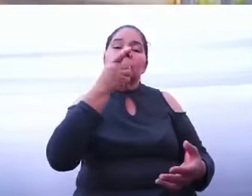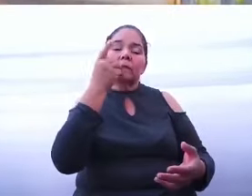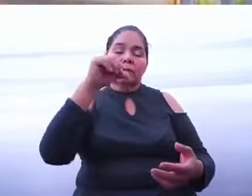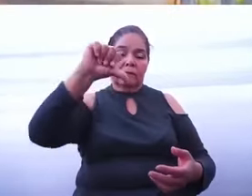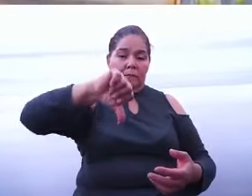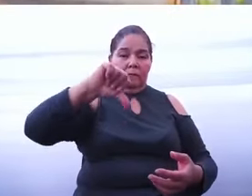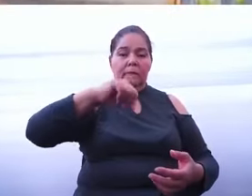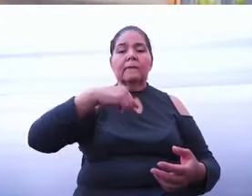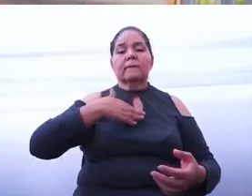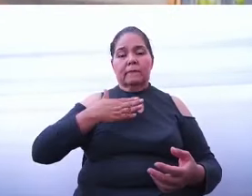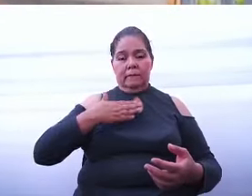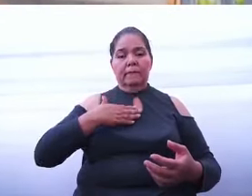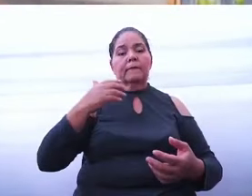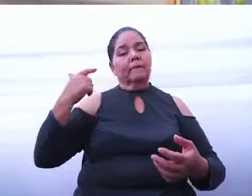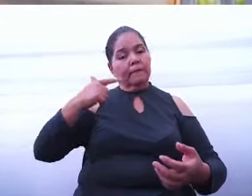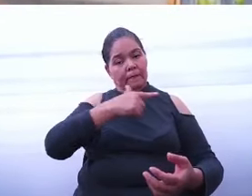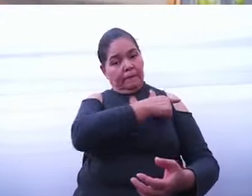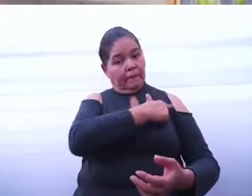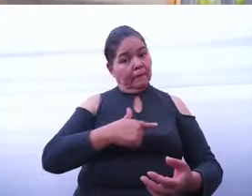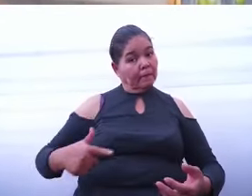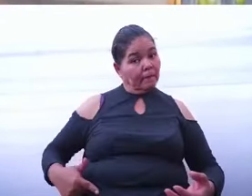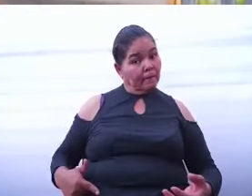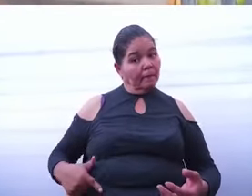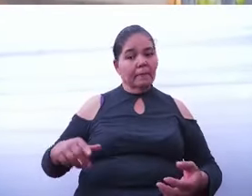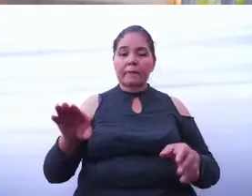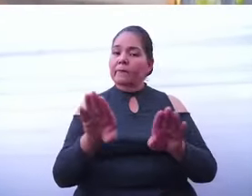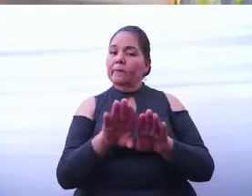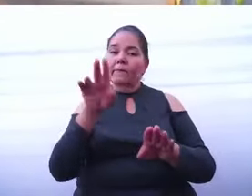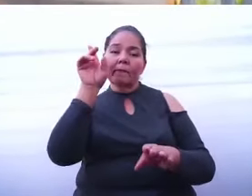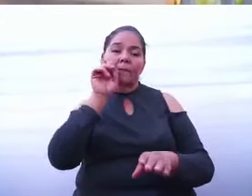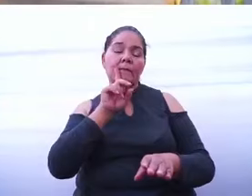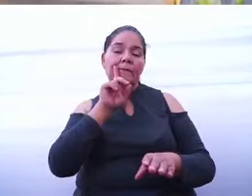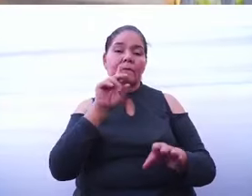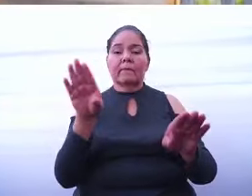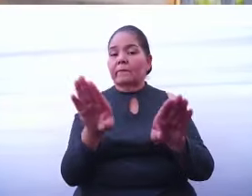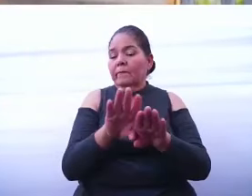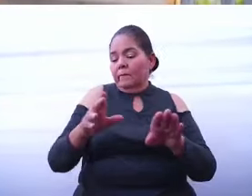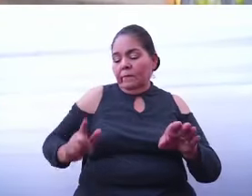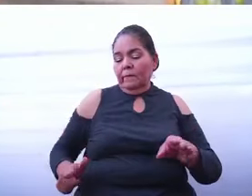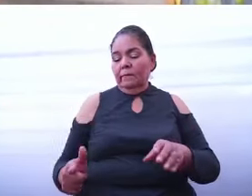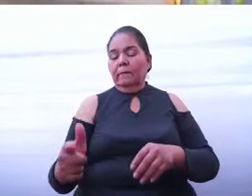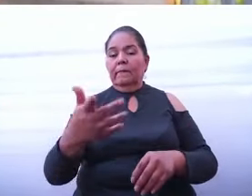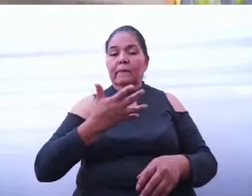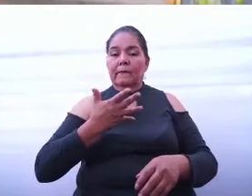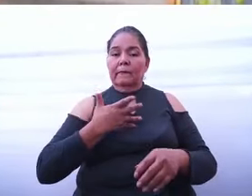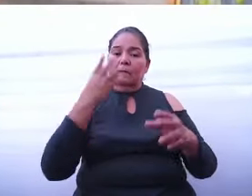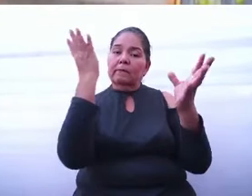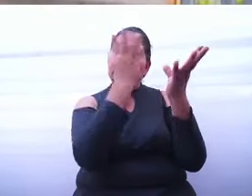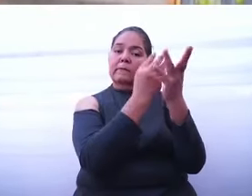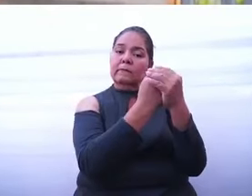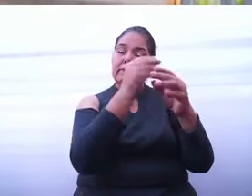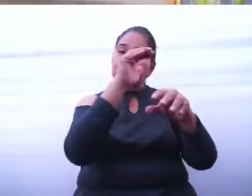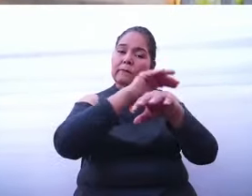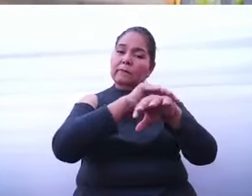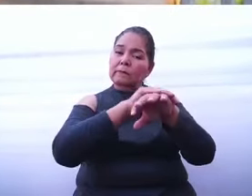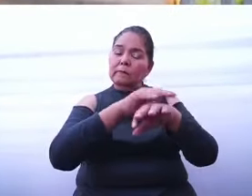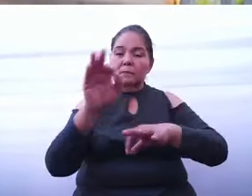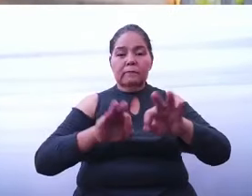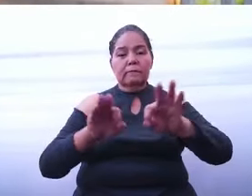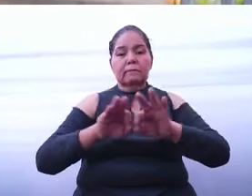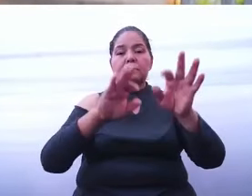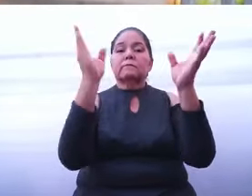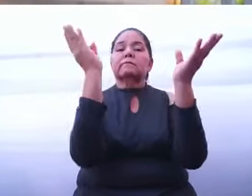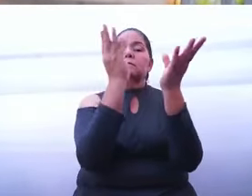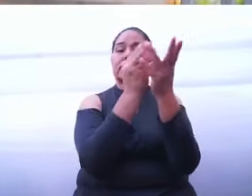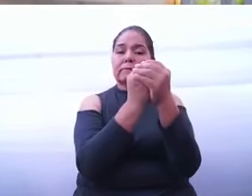mí, como gobernadora, como mujer y como guanajuatense, tienes una aliada para trabajar por este que